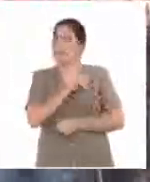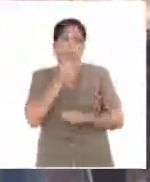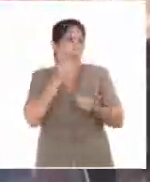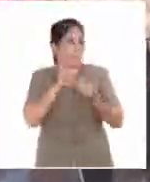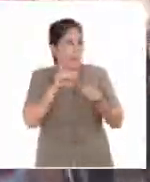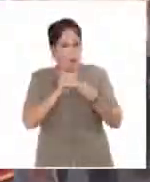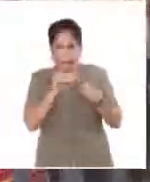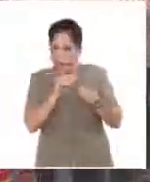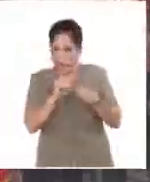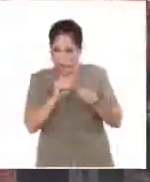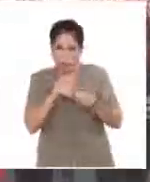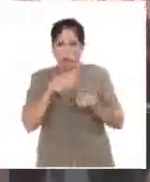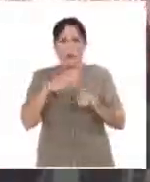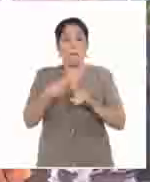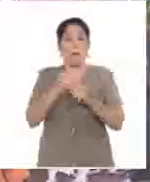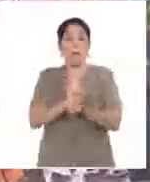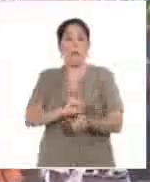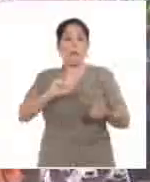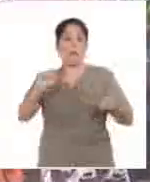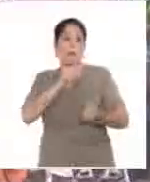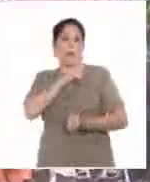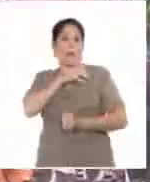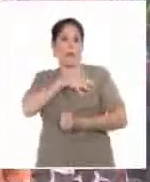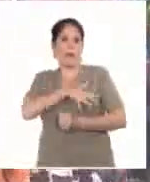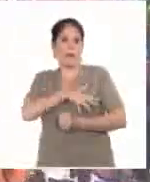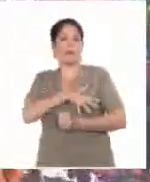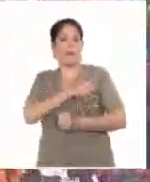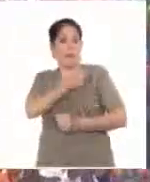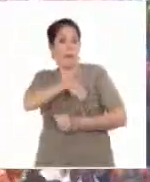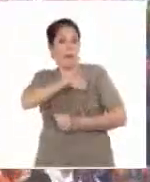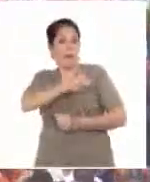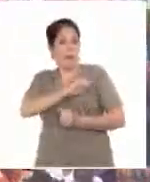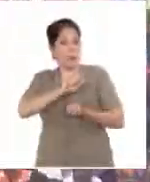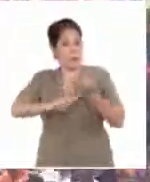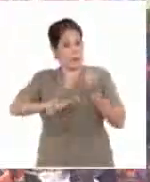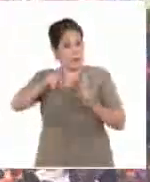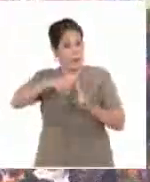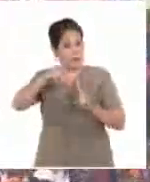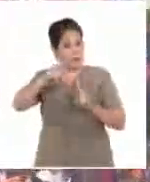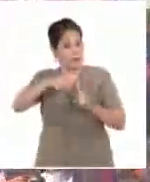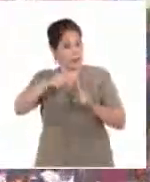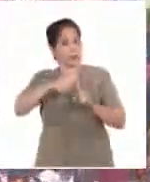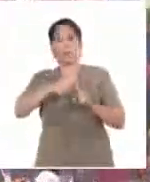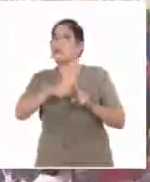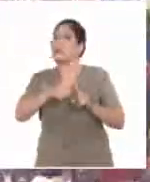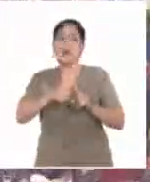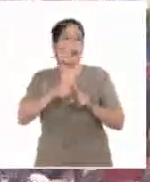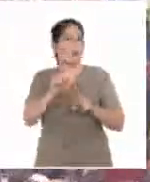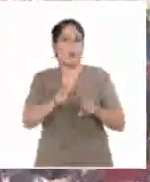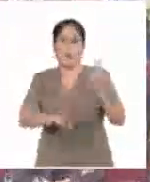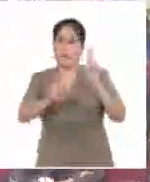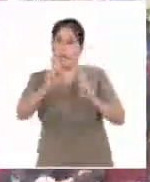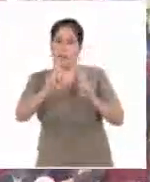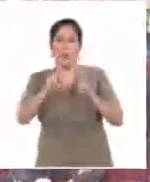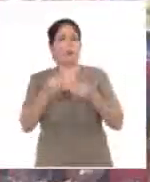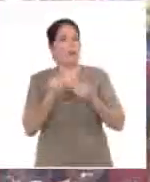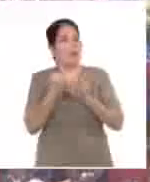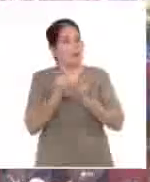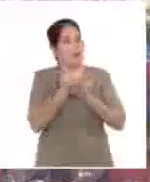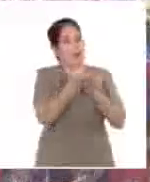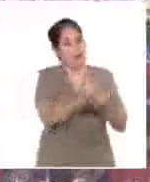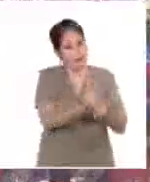barbarie y por la libertad de Palestina, marchó el pueblo tunero, el cual también alzó la voz por el amor y la